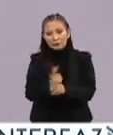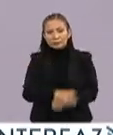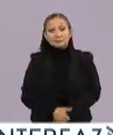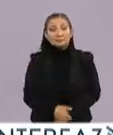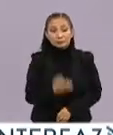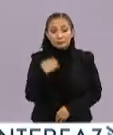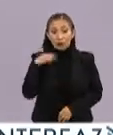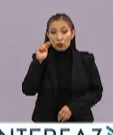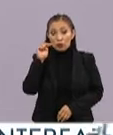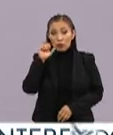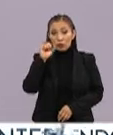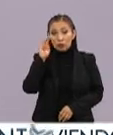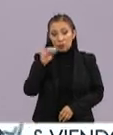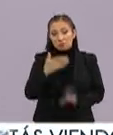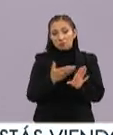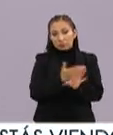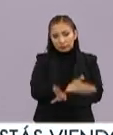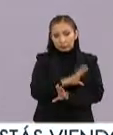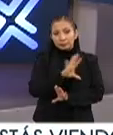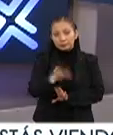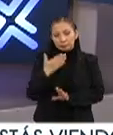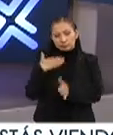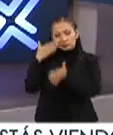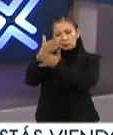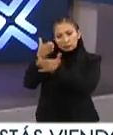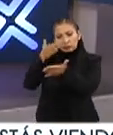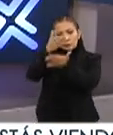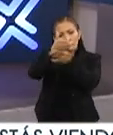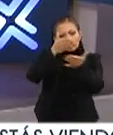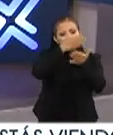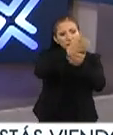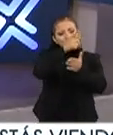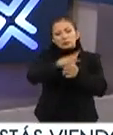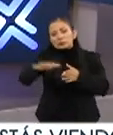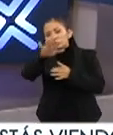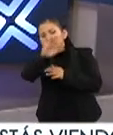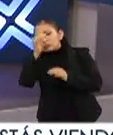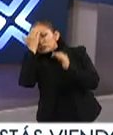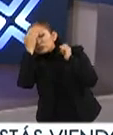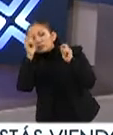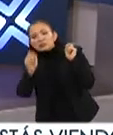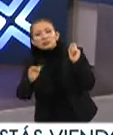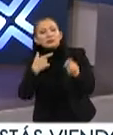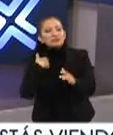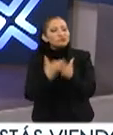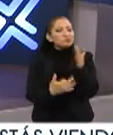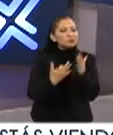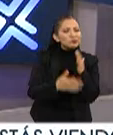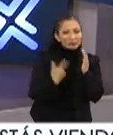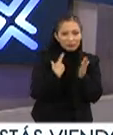La universidad ya ha tenido acercamientos hacia esta área del conocimiento.